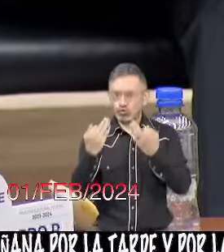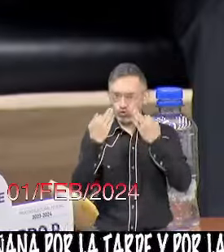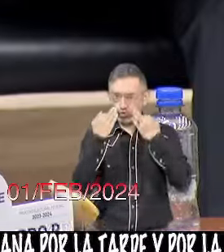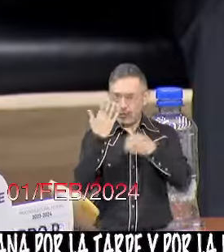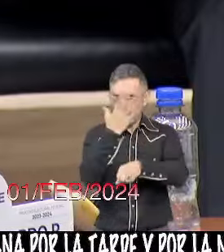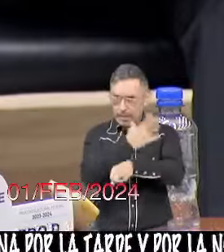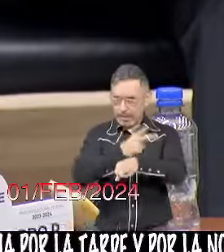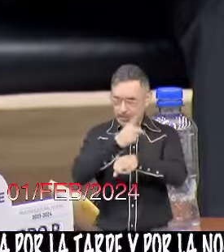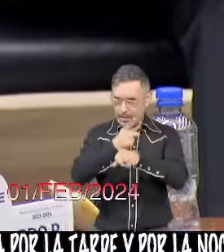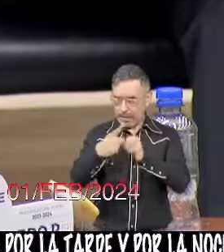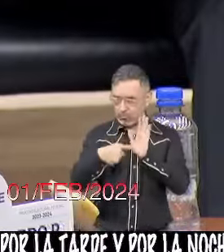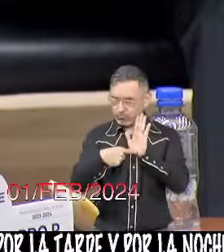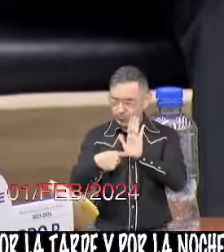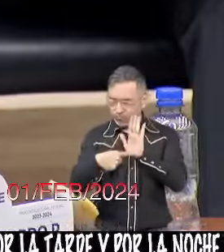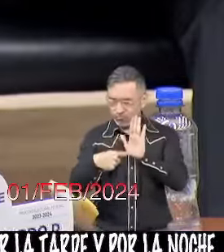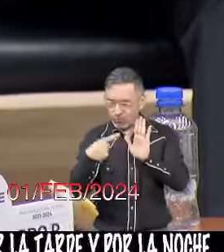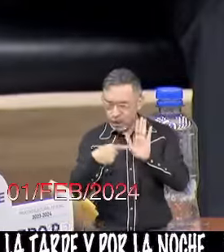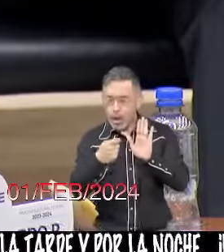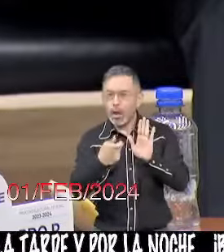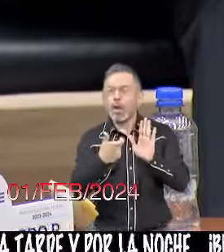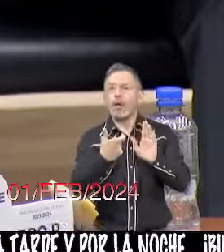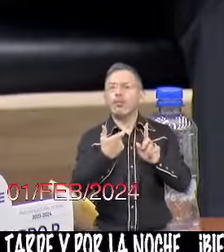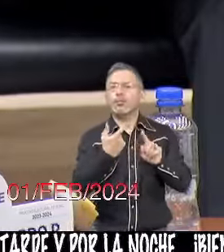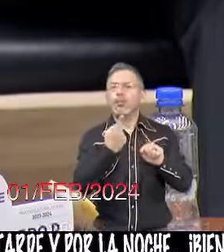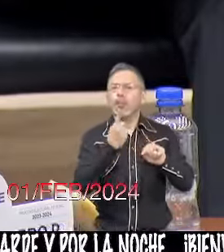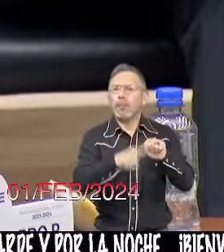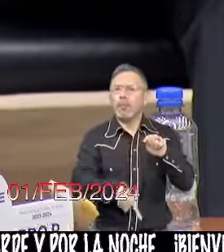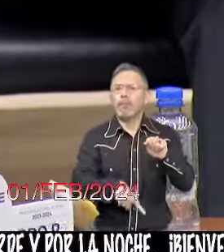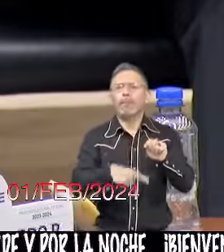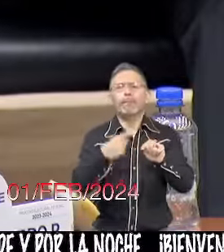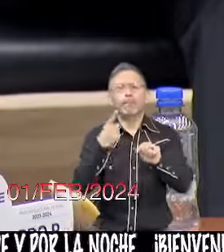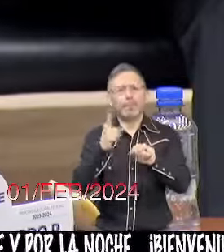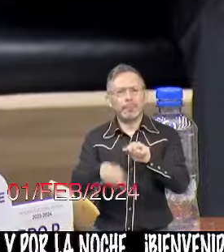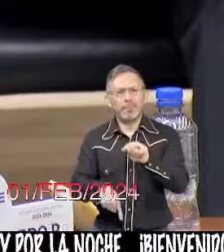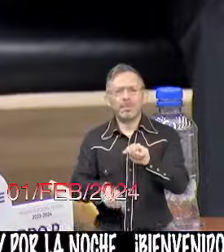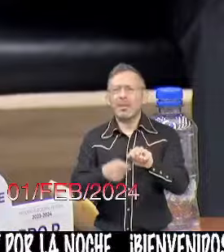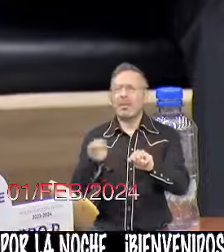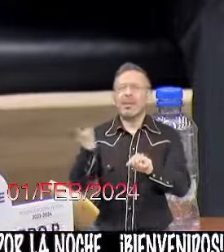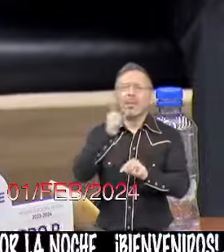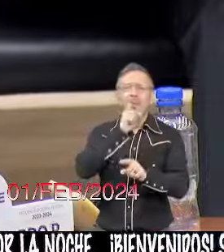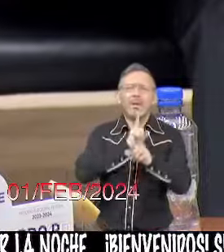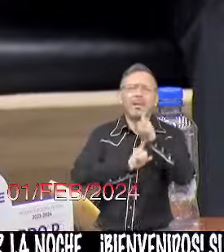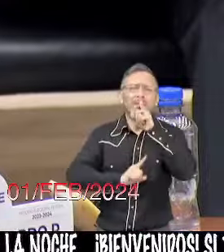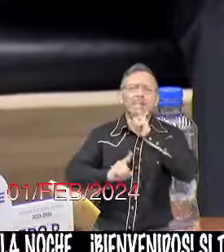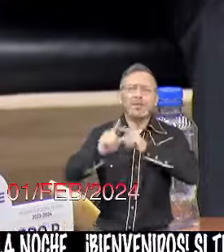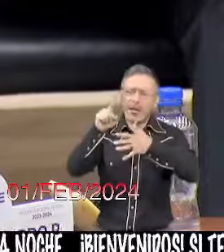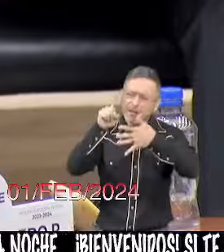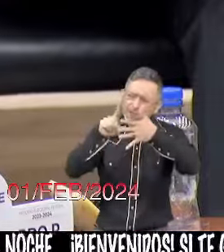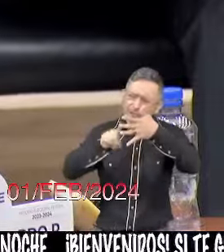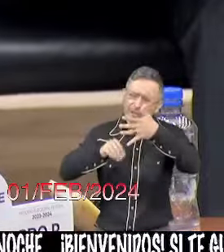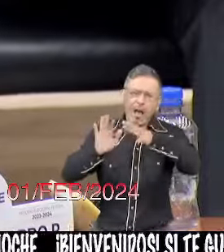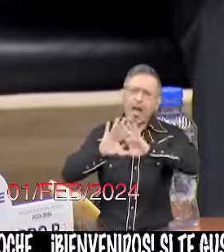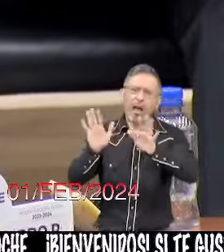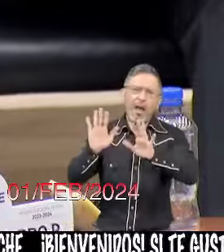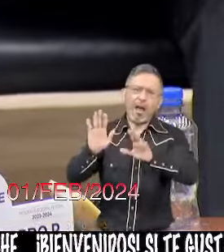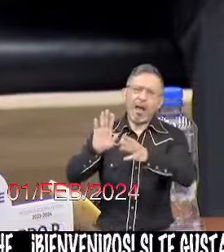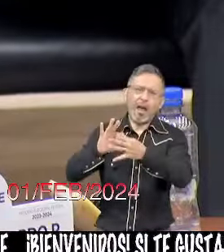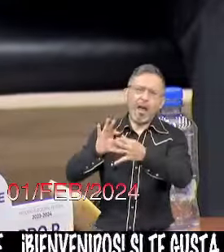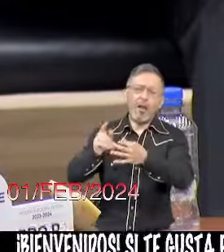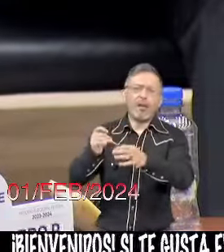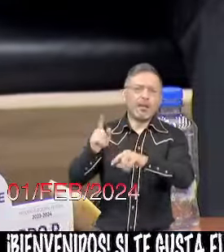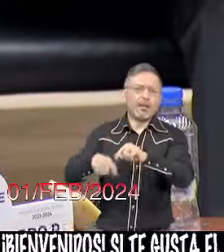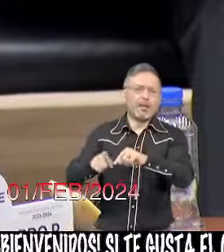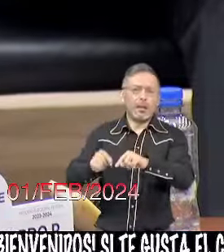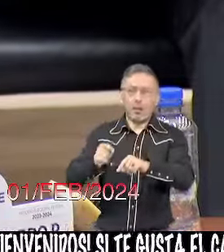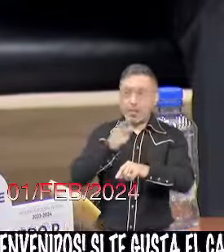se vayan desmantelando cada una de las mentiras. Imagínense, dicen que creció el salario,